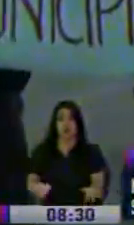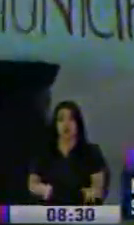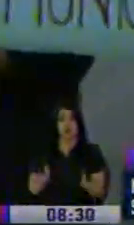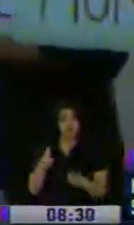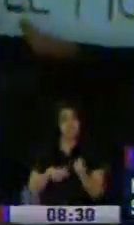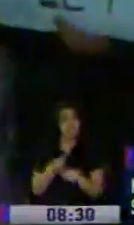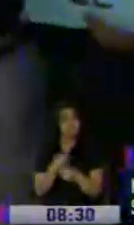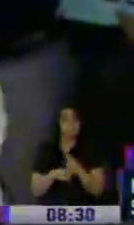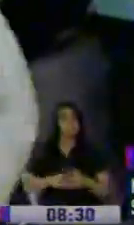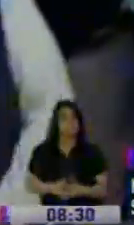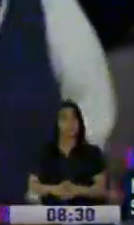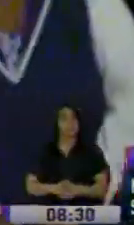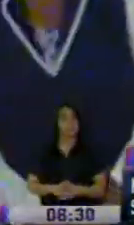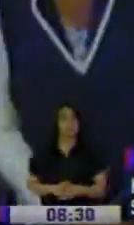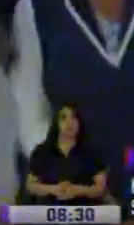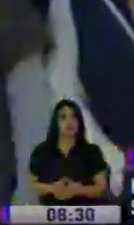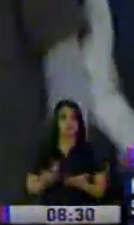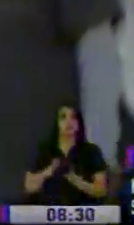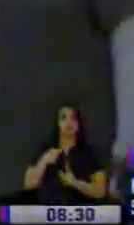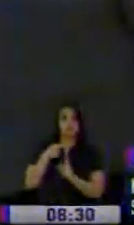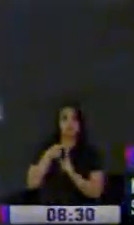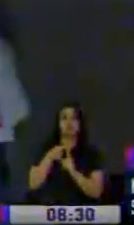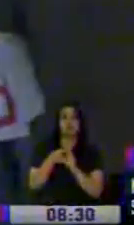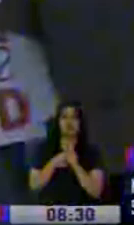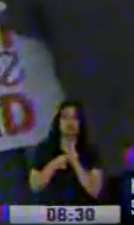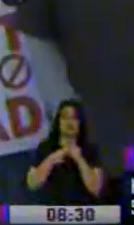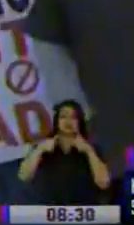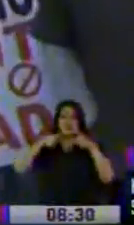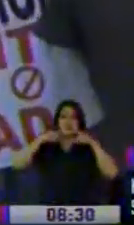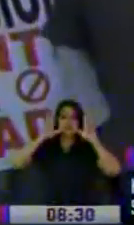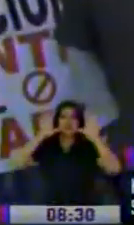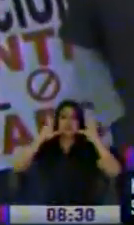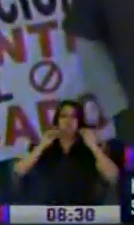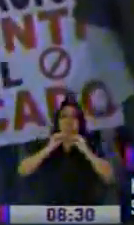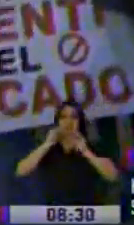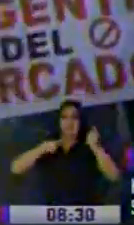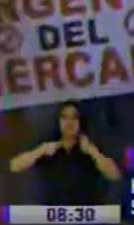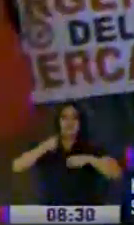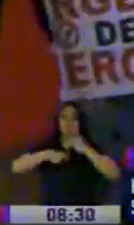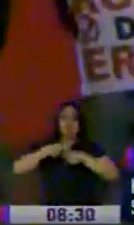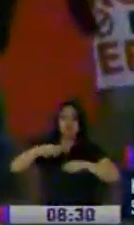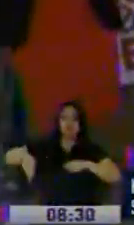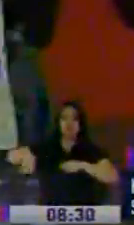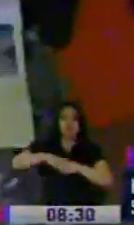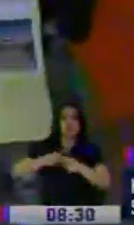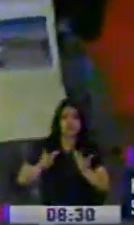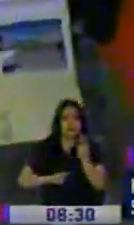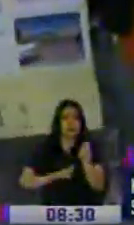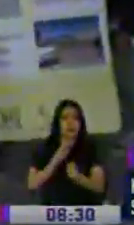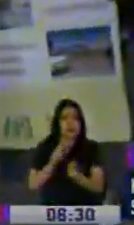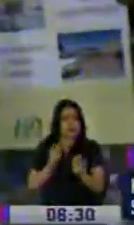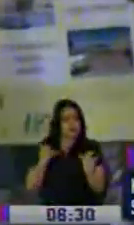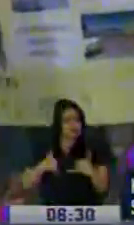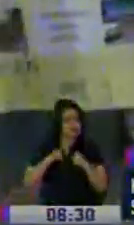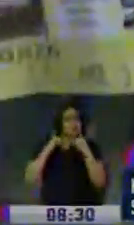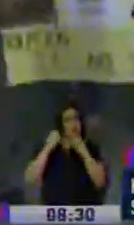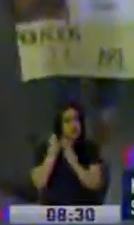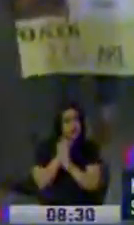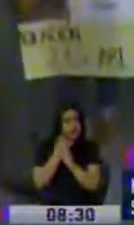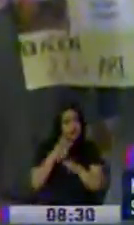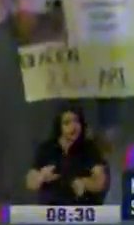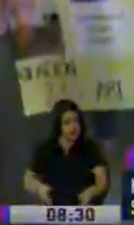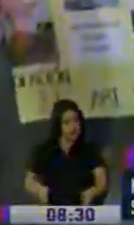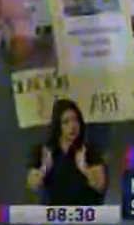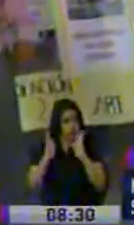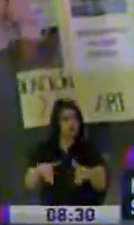es, viene ya este mes que es muy comercial, el mes de diciembre, y los vecinos van a tener que seguir trabajando en estas